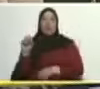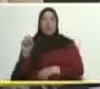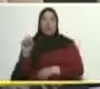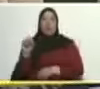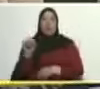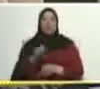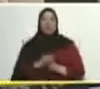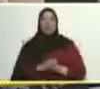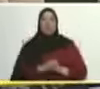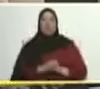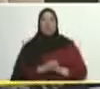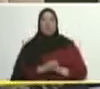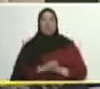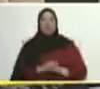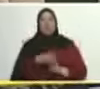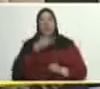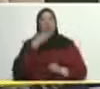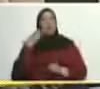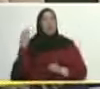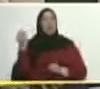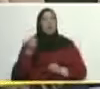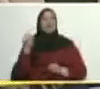1920, un joven,